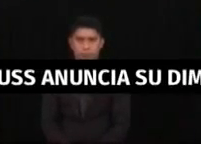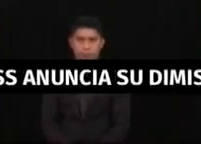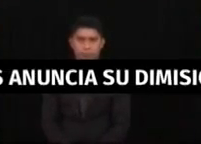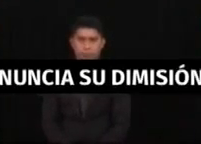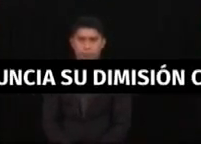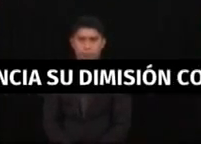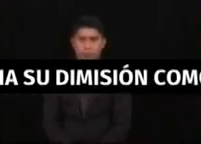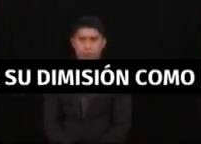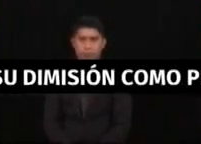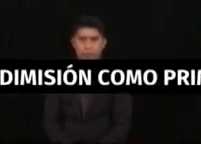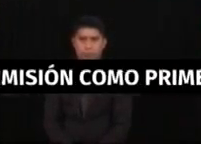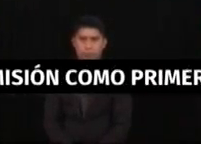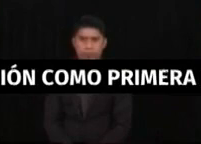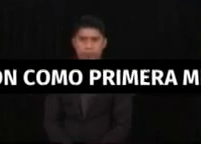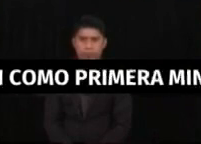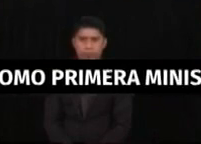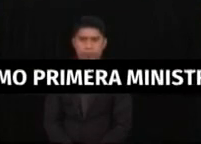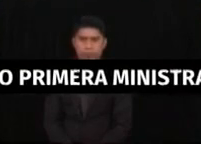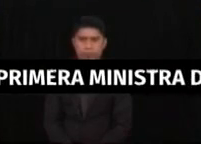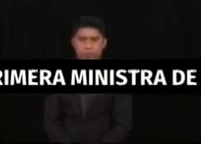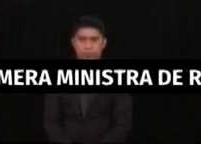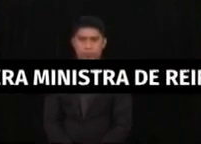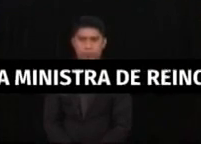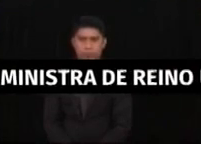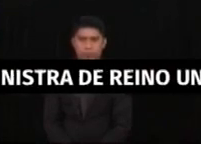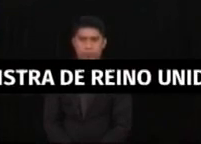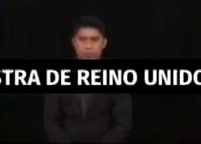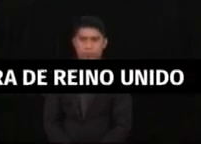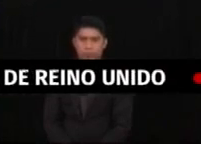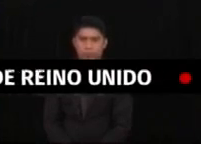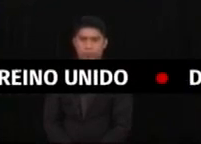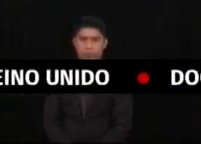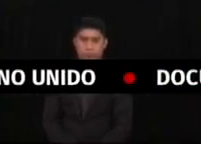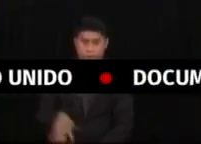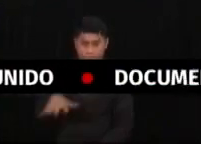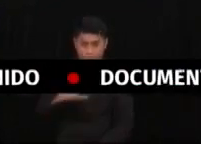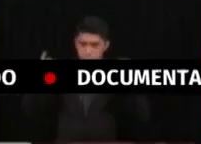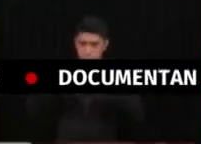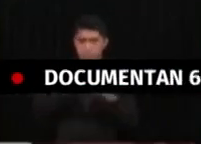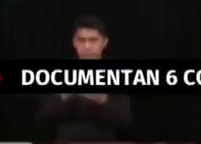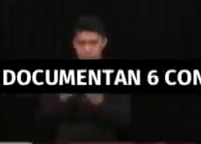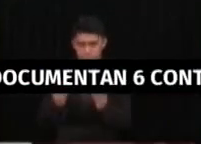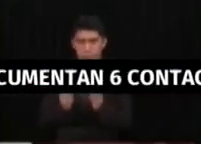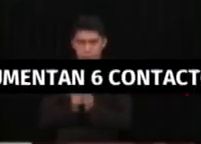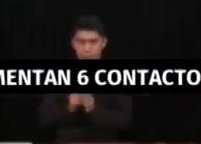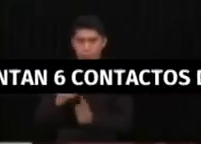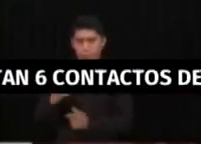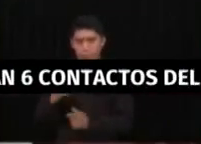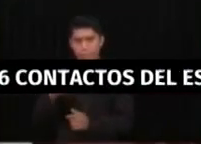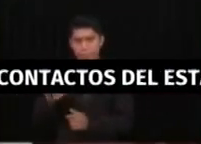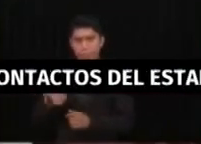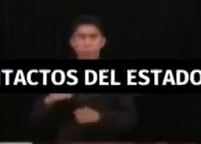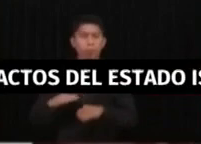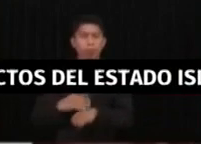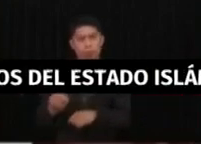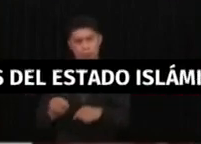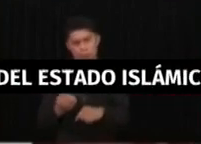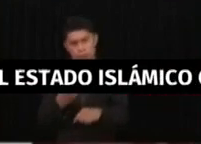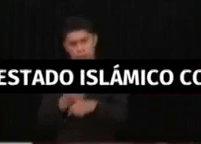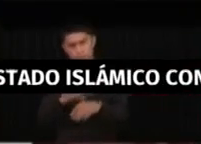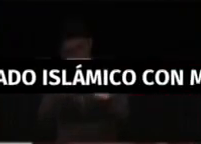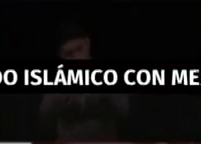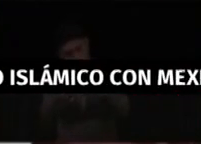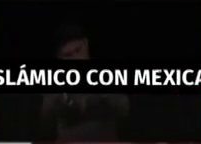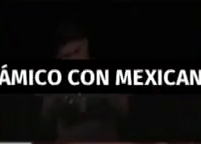del partido ante todo lo que trae encima en las últimas semanas, últimos